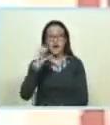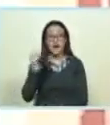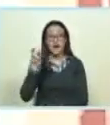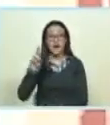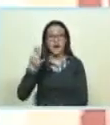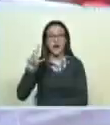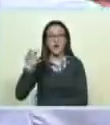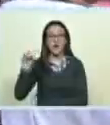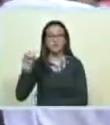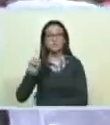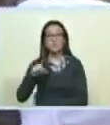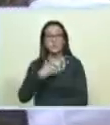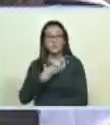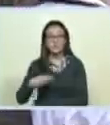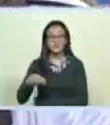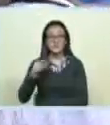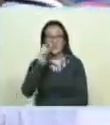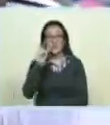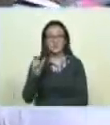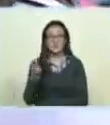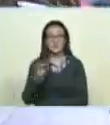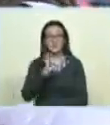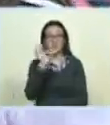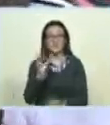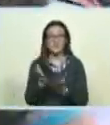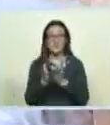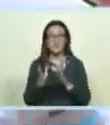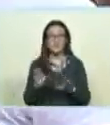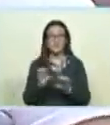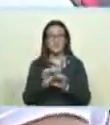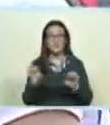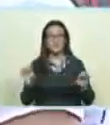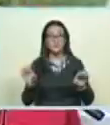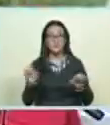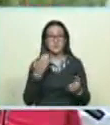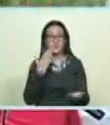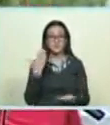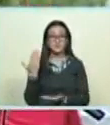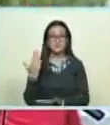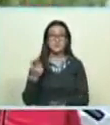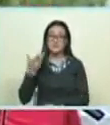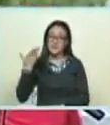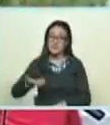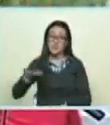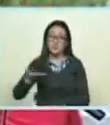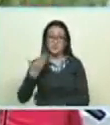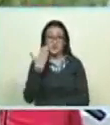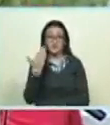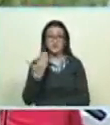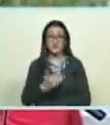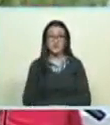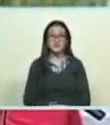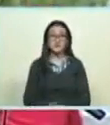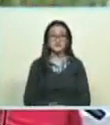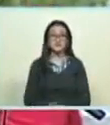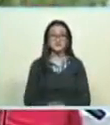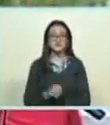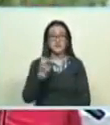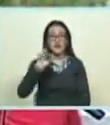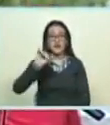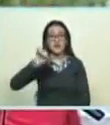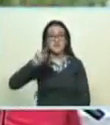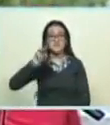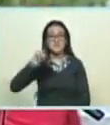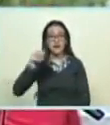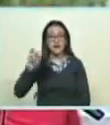Quintero, quien también fue presidente de la Federación de Estudiantes de Educación Media. Para que ustedes vean qué importante es esto, Eirimar